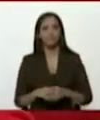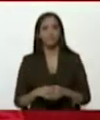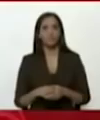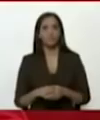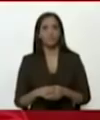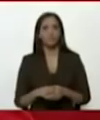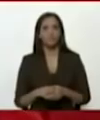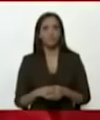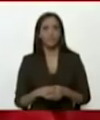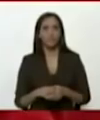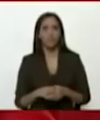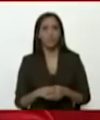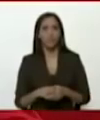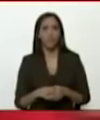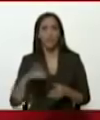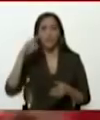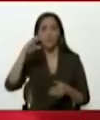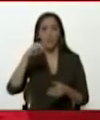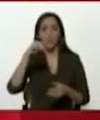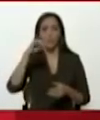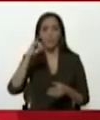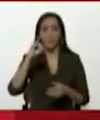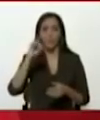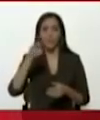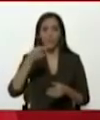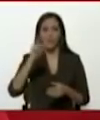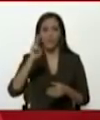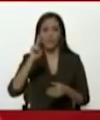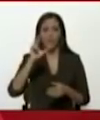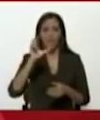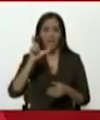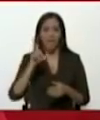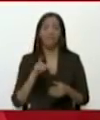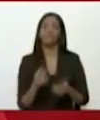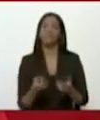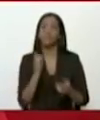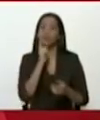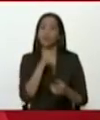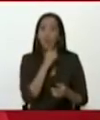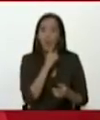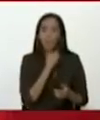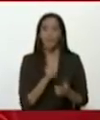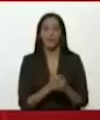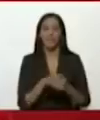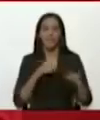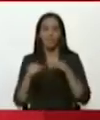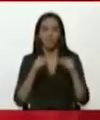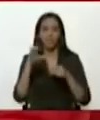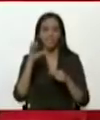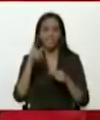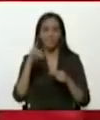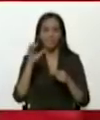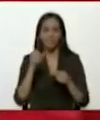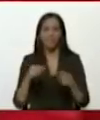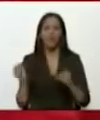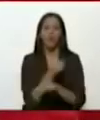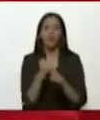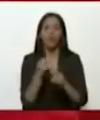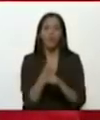Dao, Miguel Dao, se llamaba el director del 6CPC para el momento del golpe de Estado de